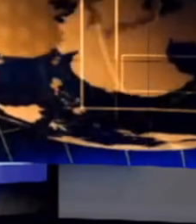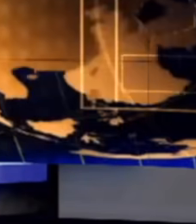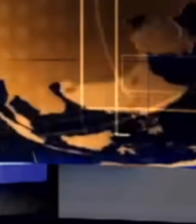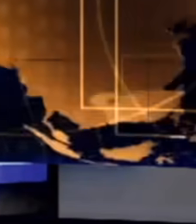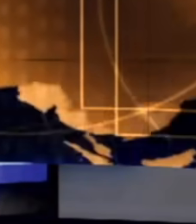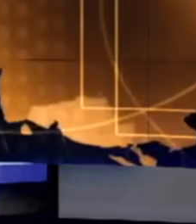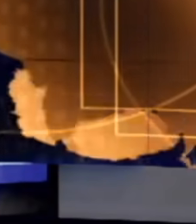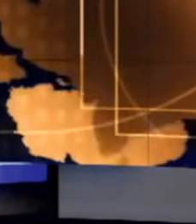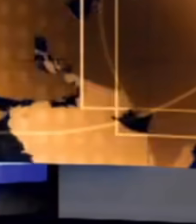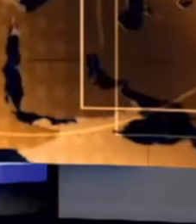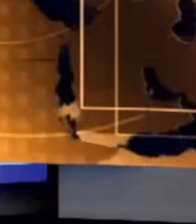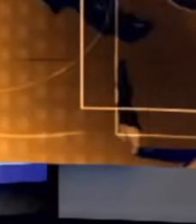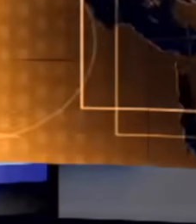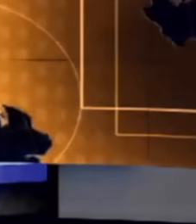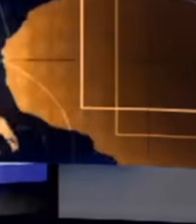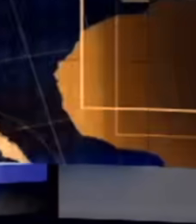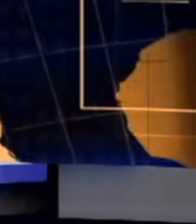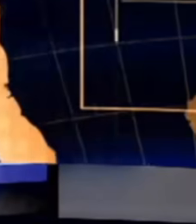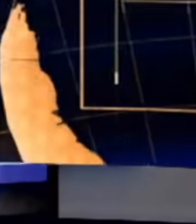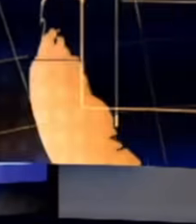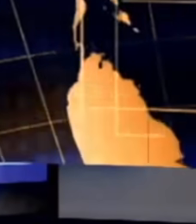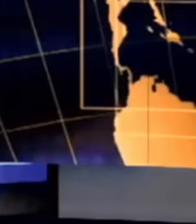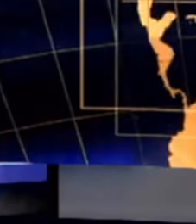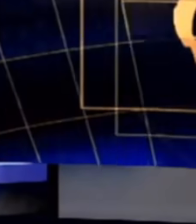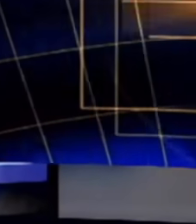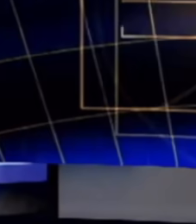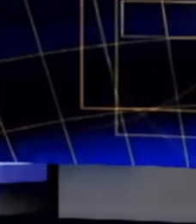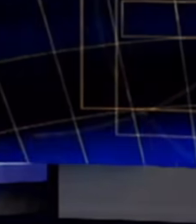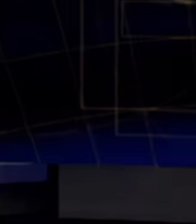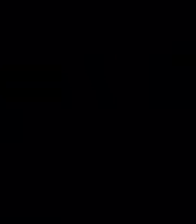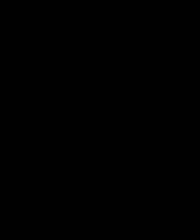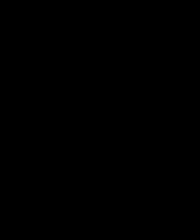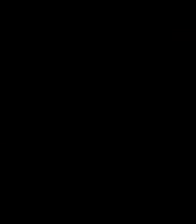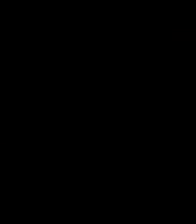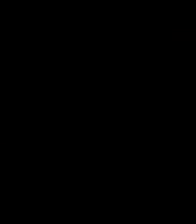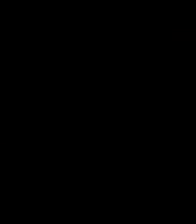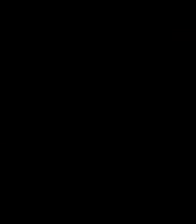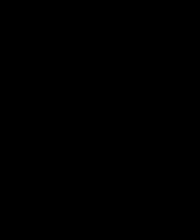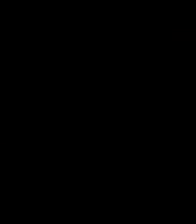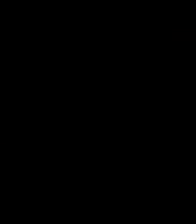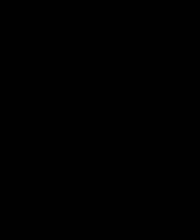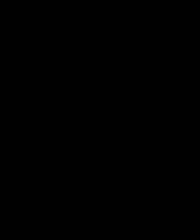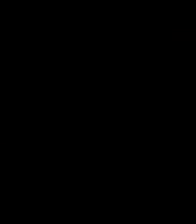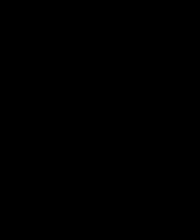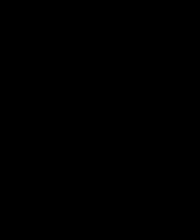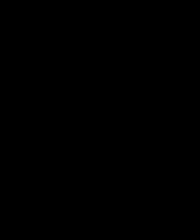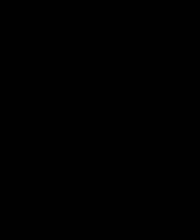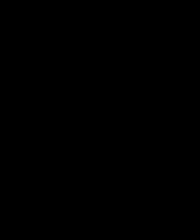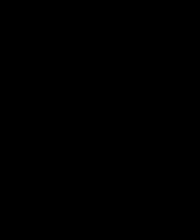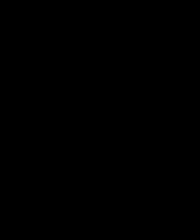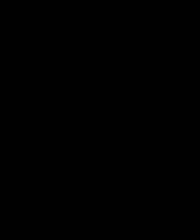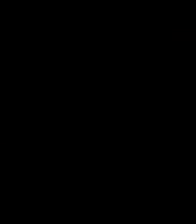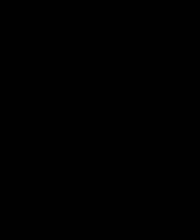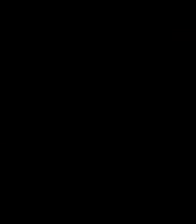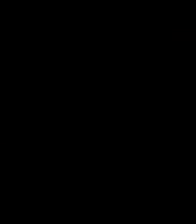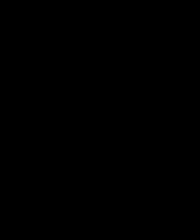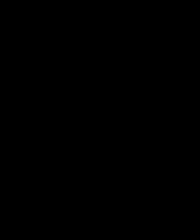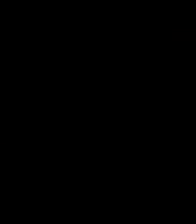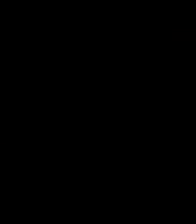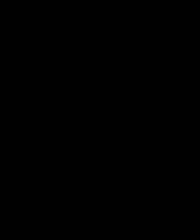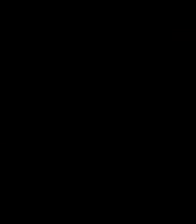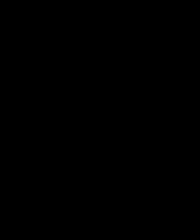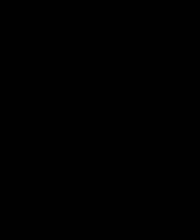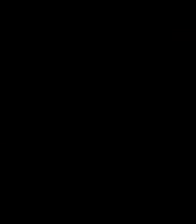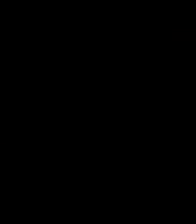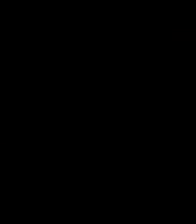de mexico de qué se trataba no vamos escuchando esto que ocurrió durante esta